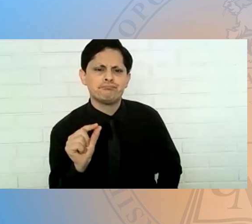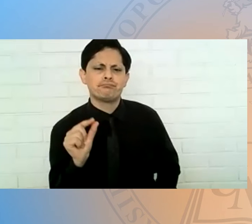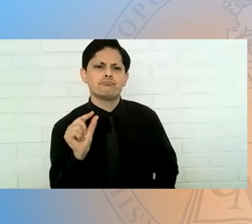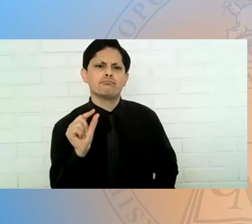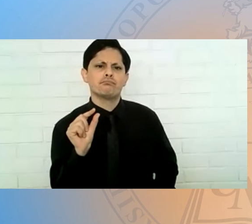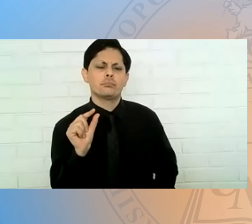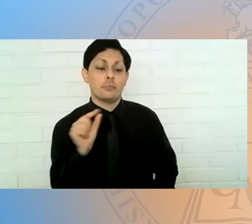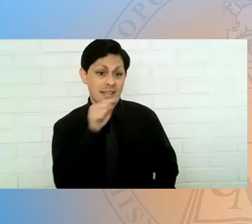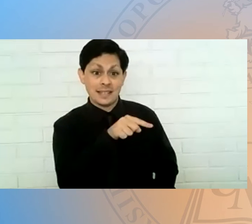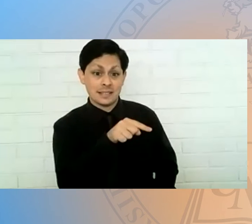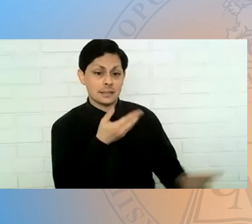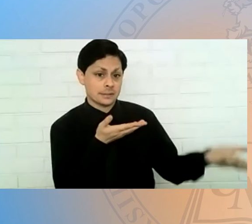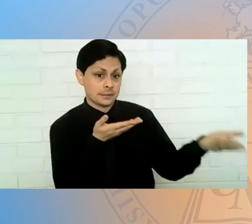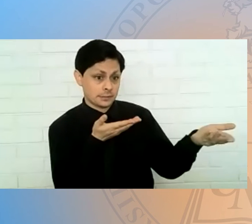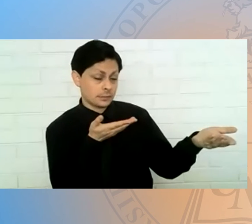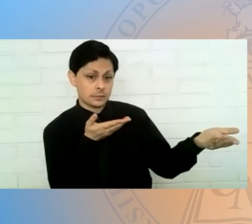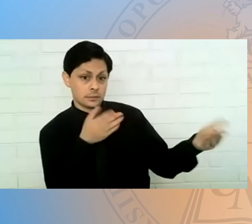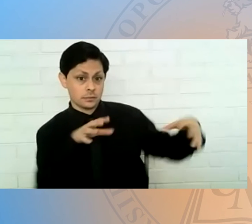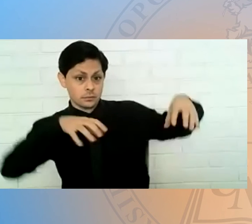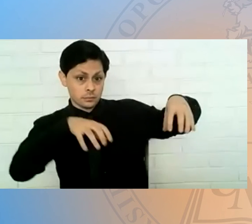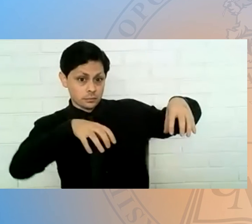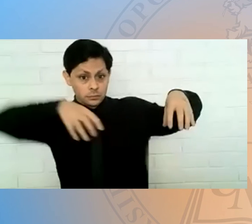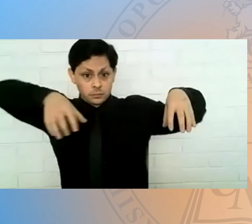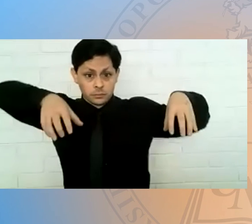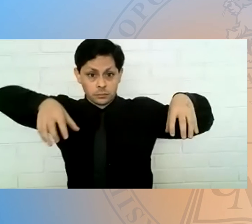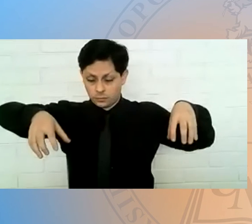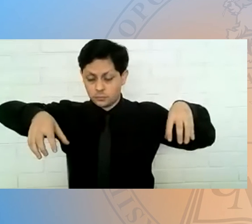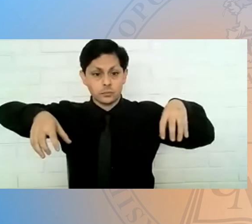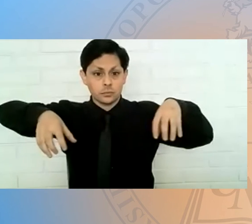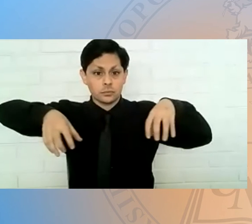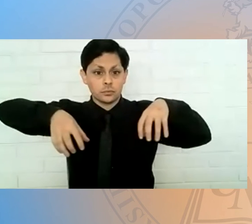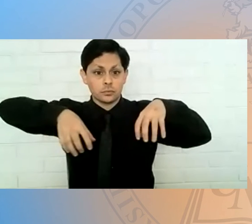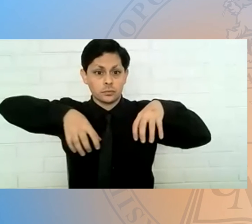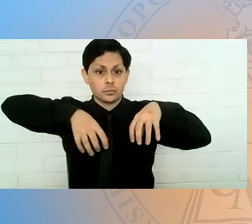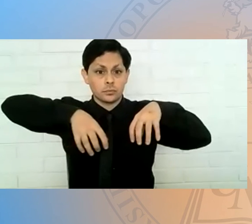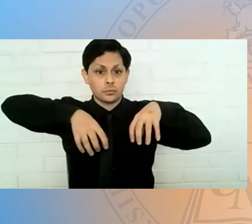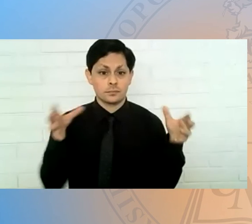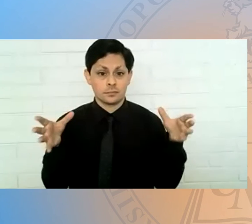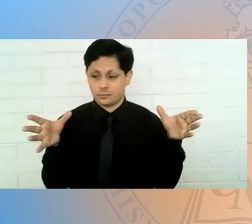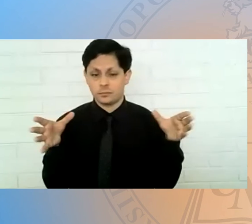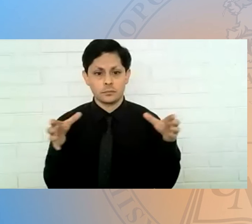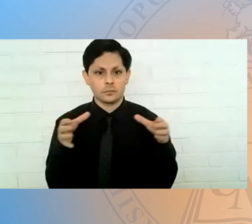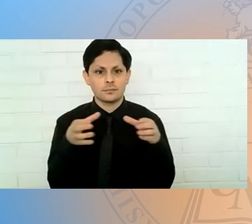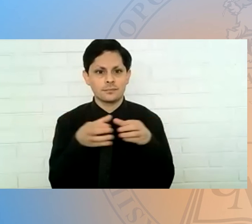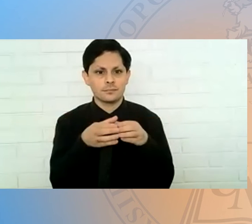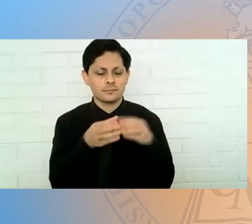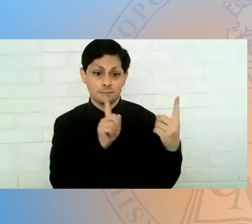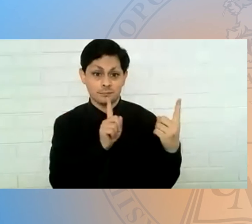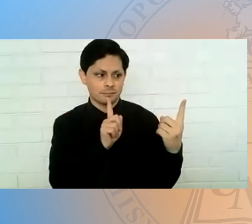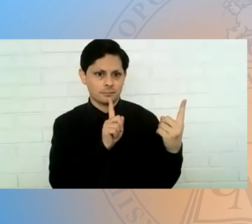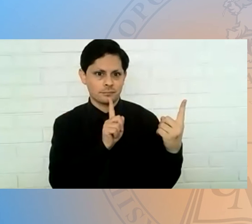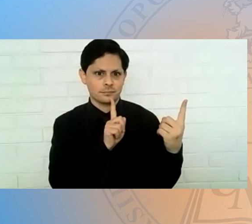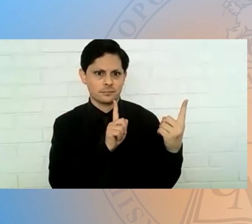nos permitiera aprender a trabajar con otros, valorando lo que sabe el otro, porque tiene